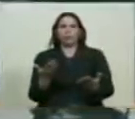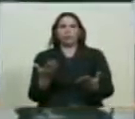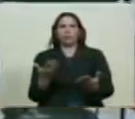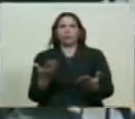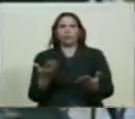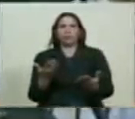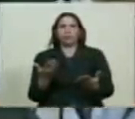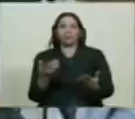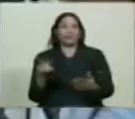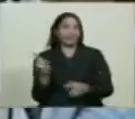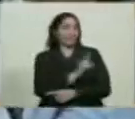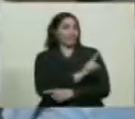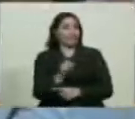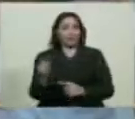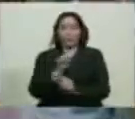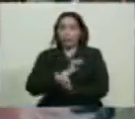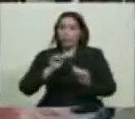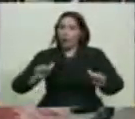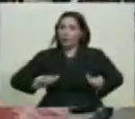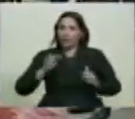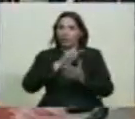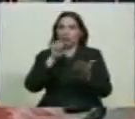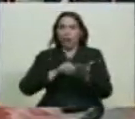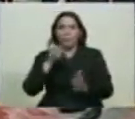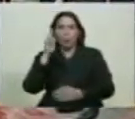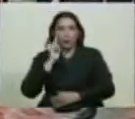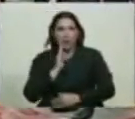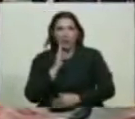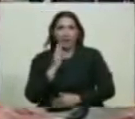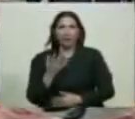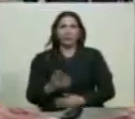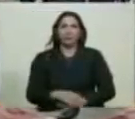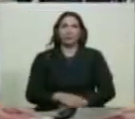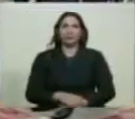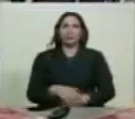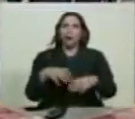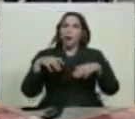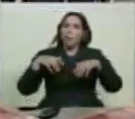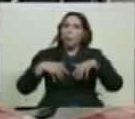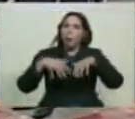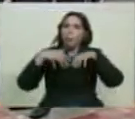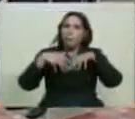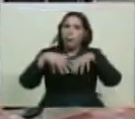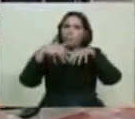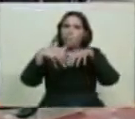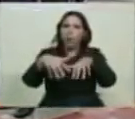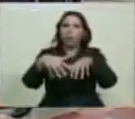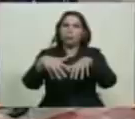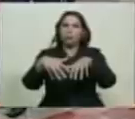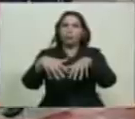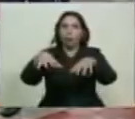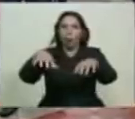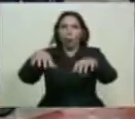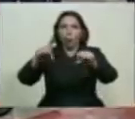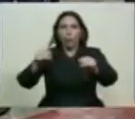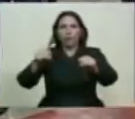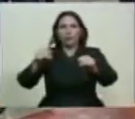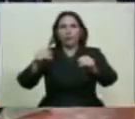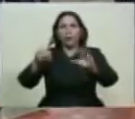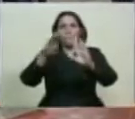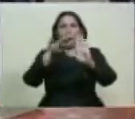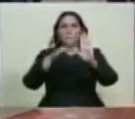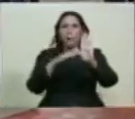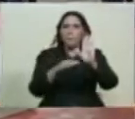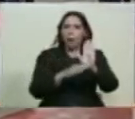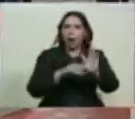No es la Fuerza Armada Nacional Bolivariana un ejército de ocupación para cumplir los órdenes